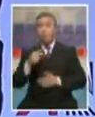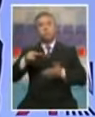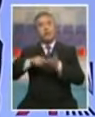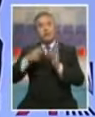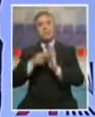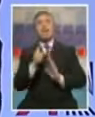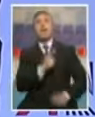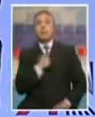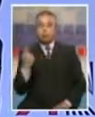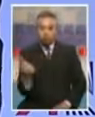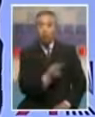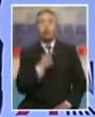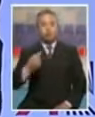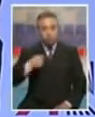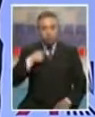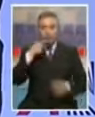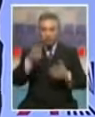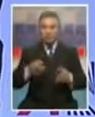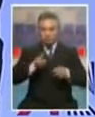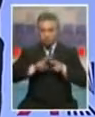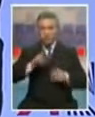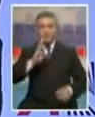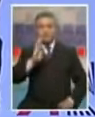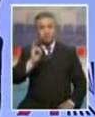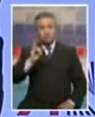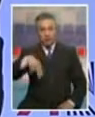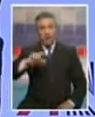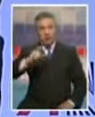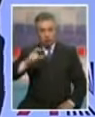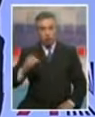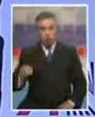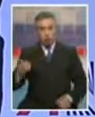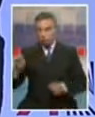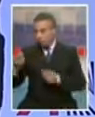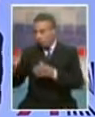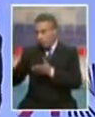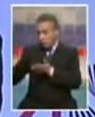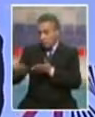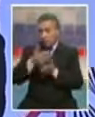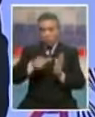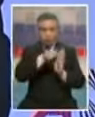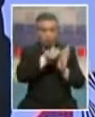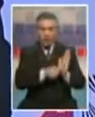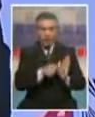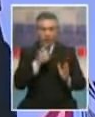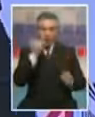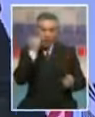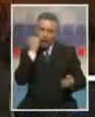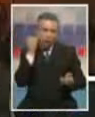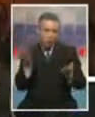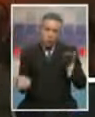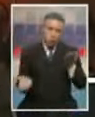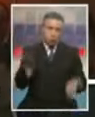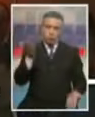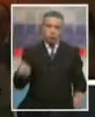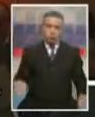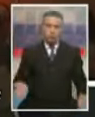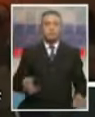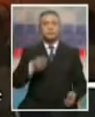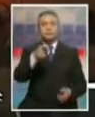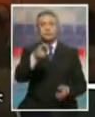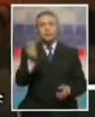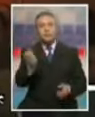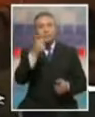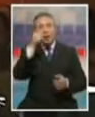estoy, insisto, hacer bingos para operaciones es algo completamente injusto. ¿Cuál es su principal diferencia con el